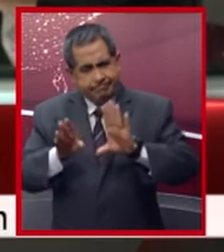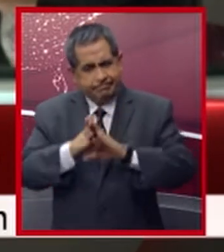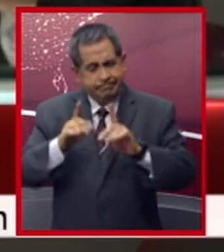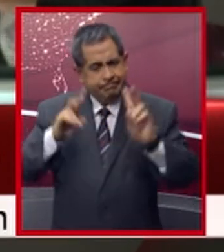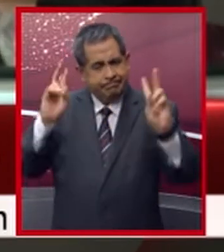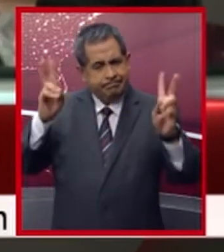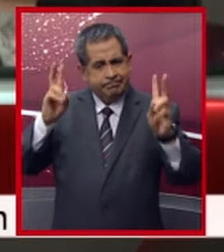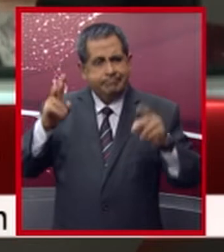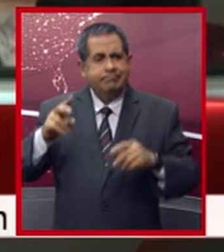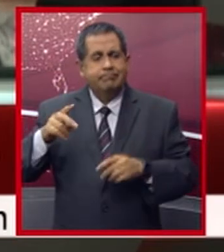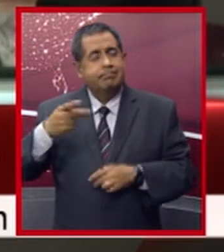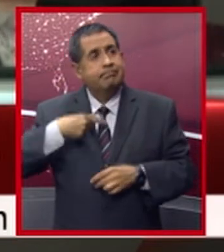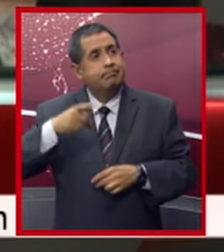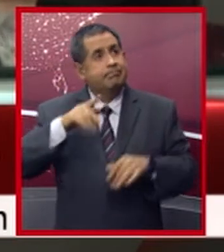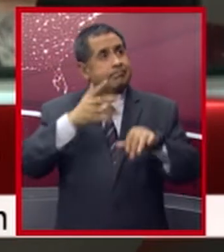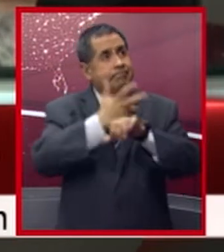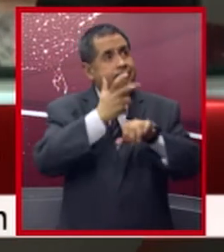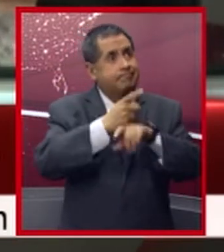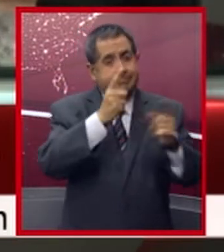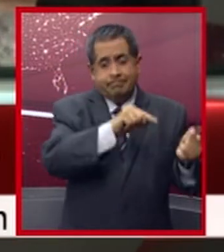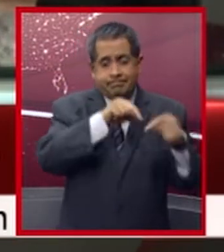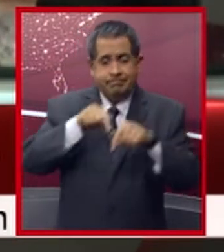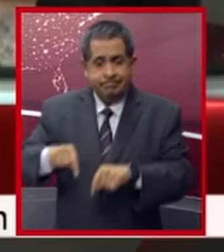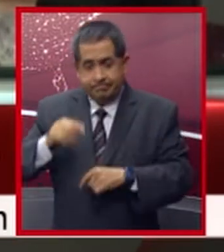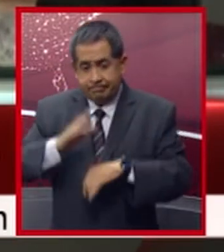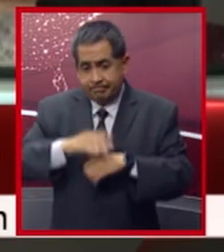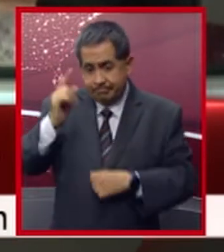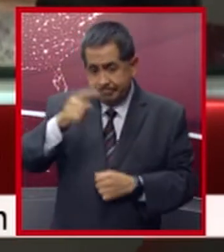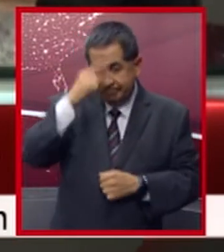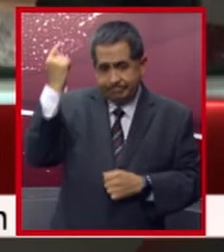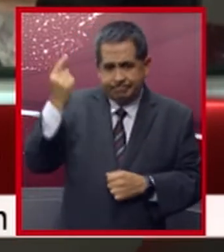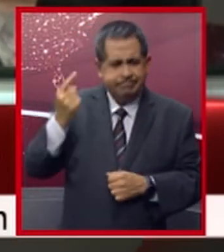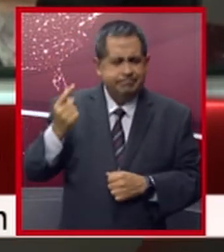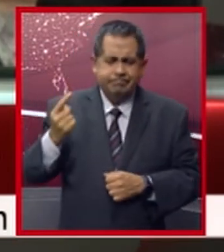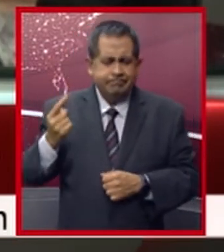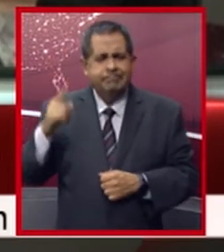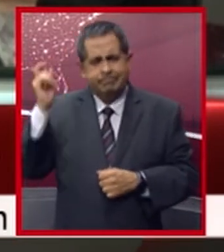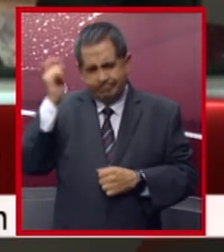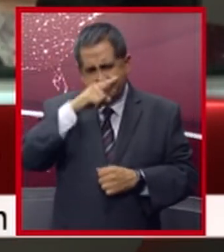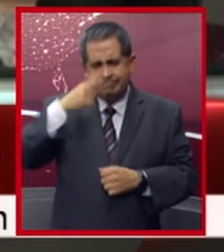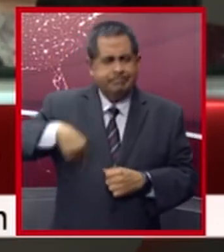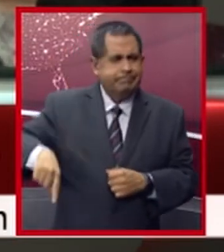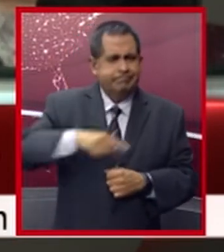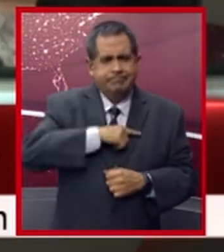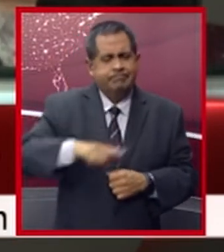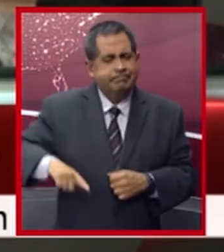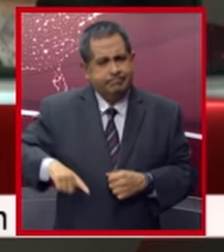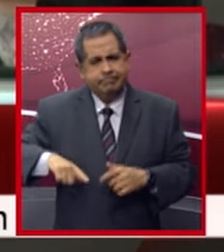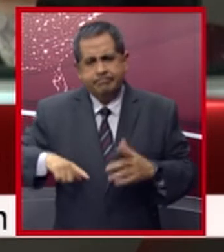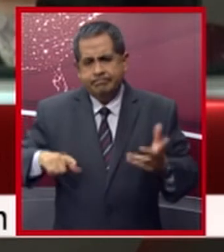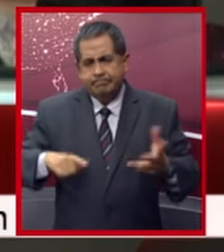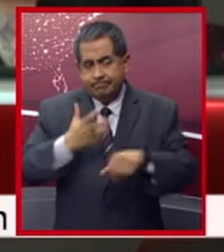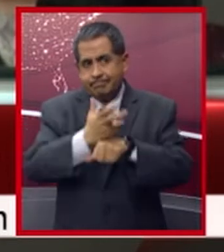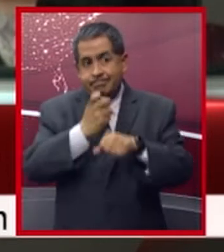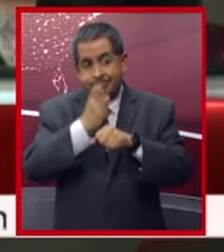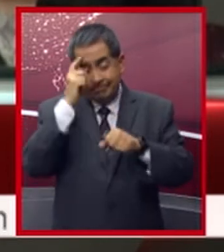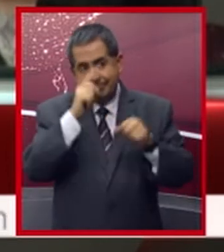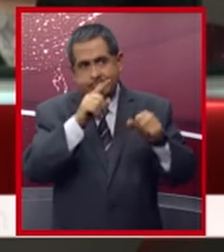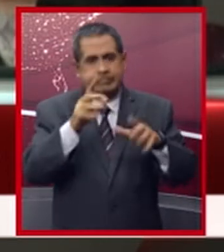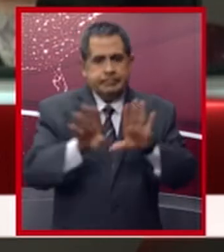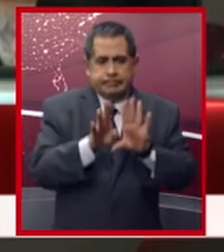los Dreamers no ha sido un tema fácil para el Ejecutivo del Gobierno de Estados